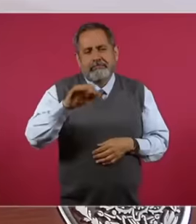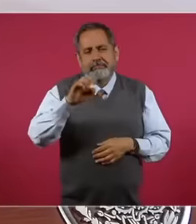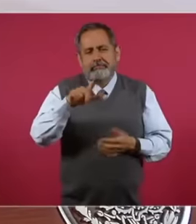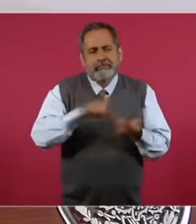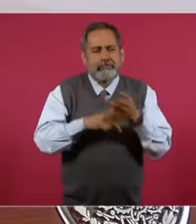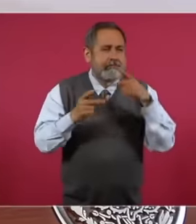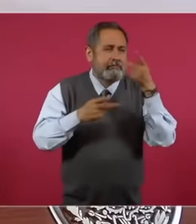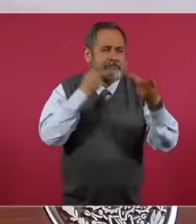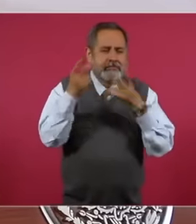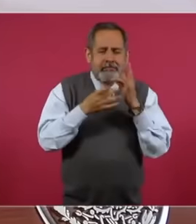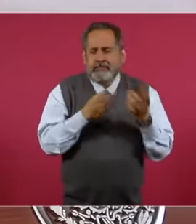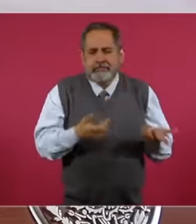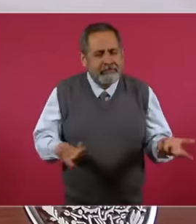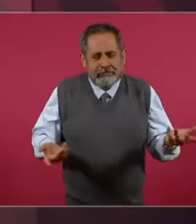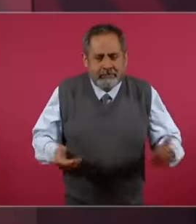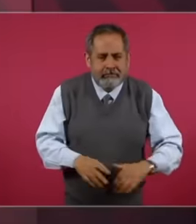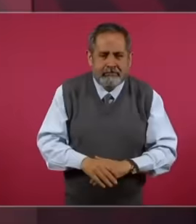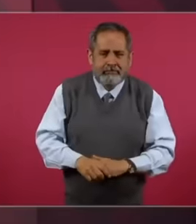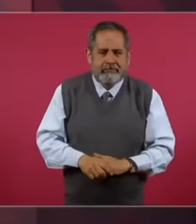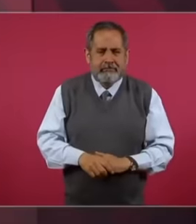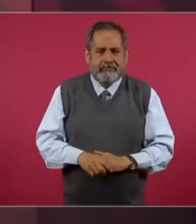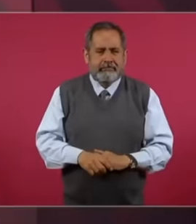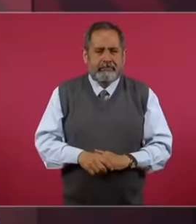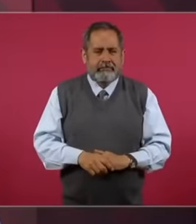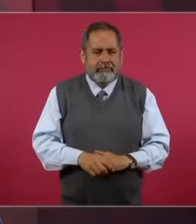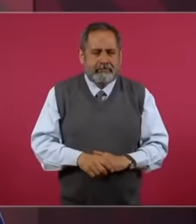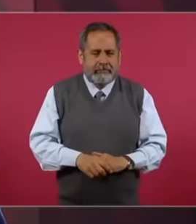señora Anabel